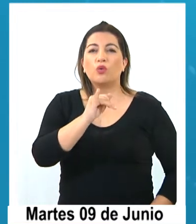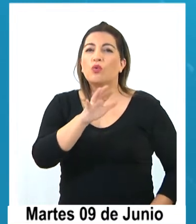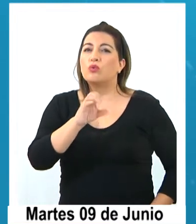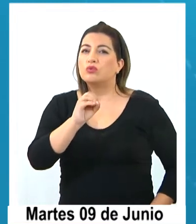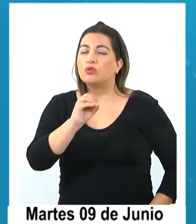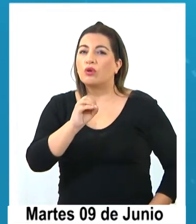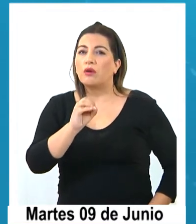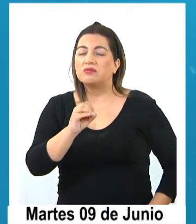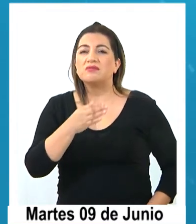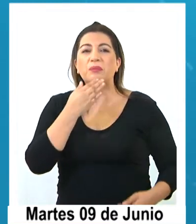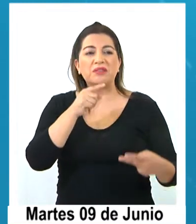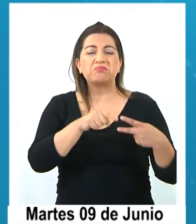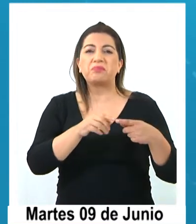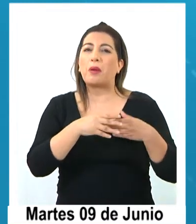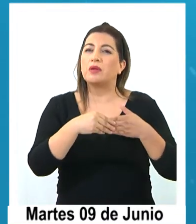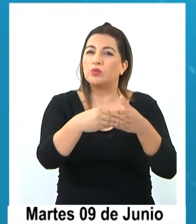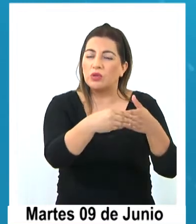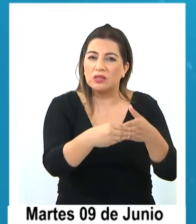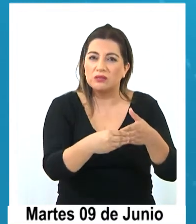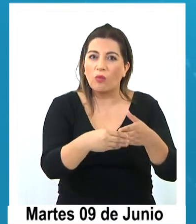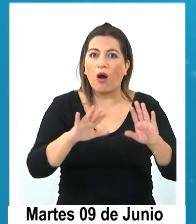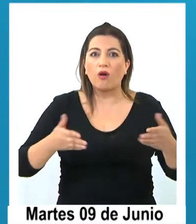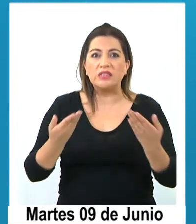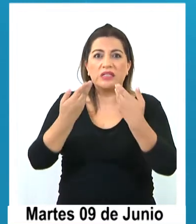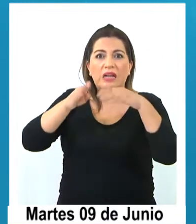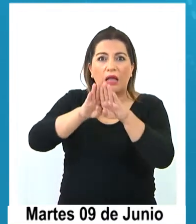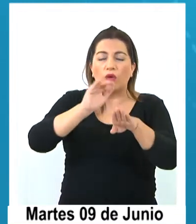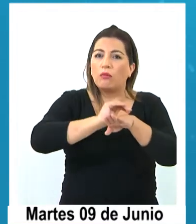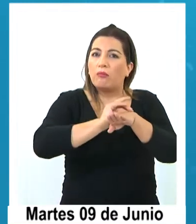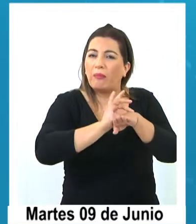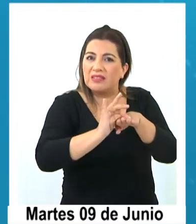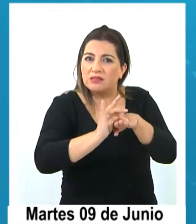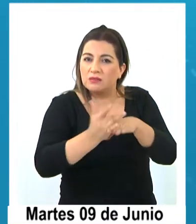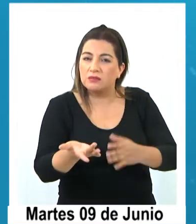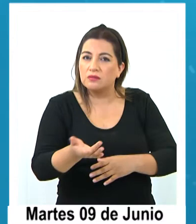vive totalmente del turismo? Eso me imagino que en este momento vacío, cerrado.